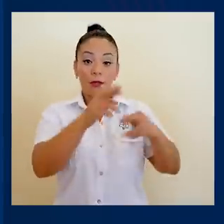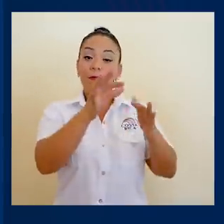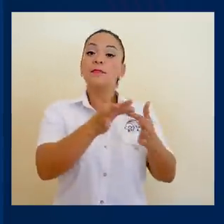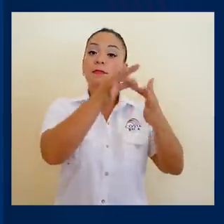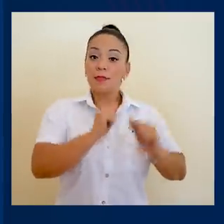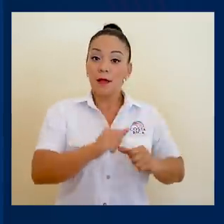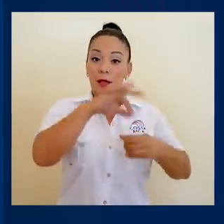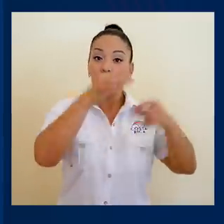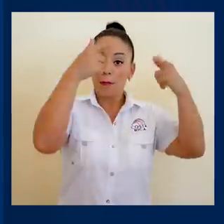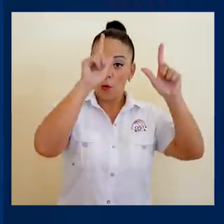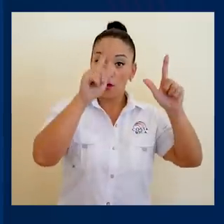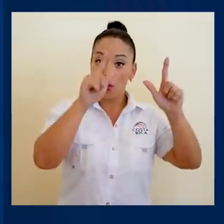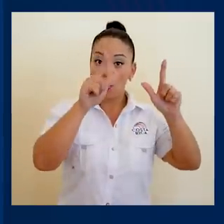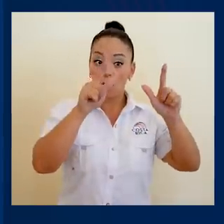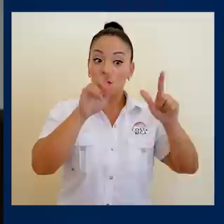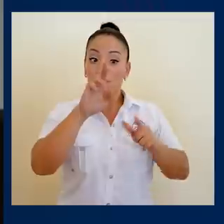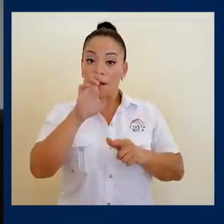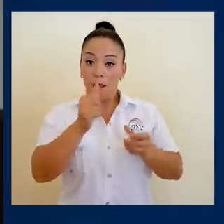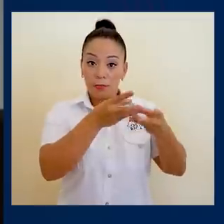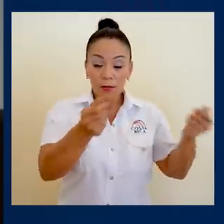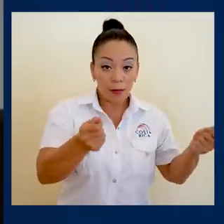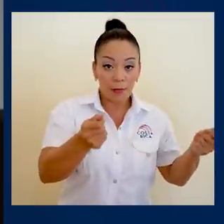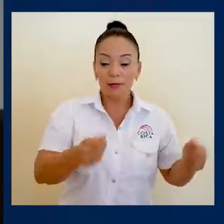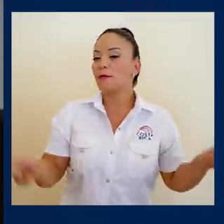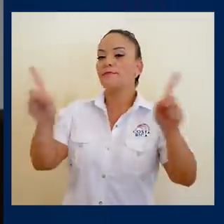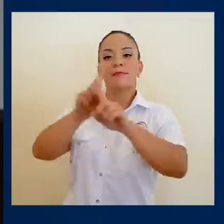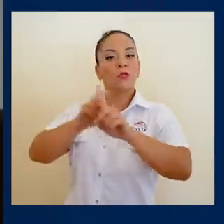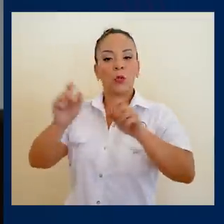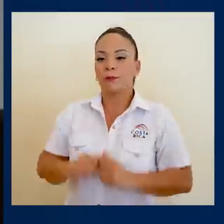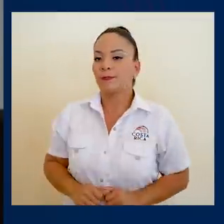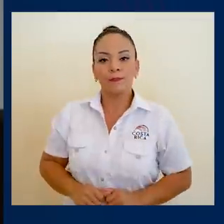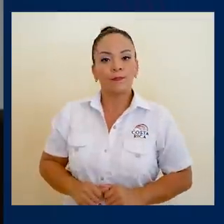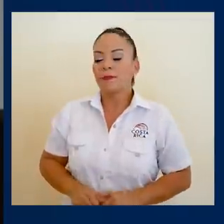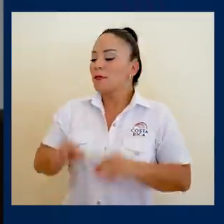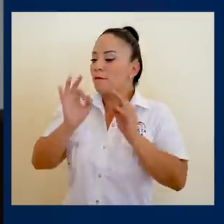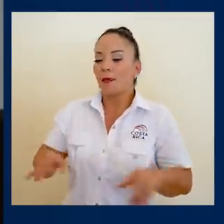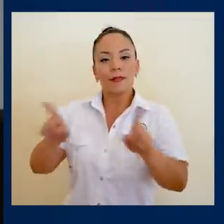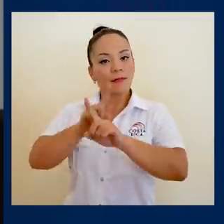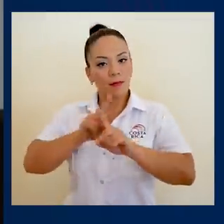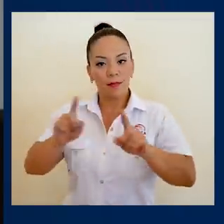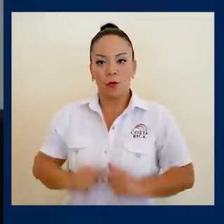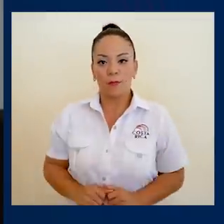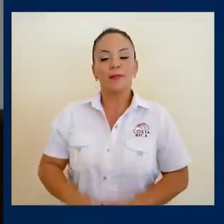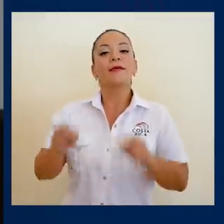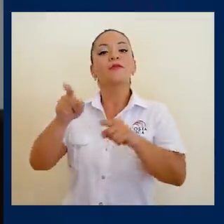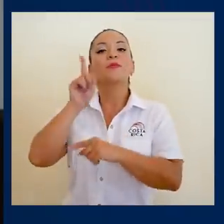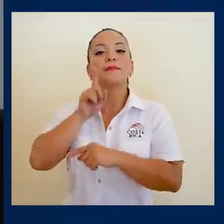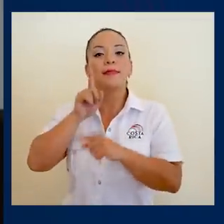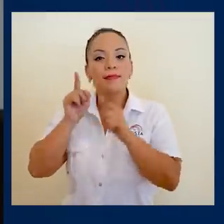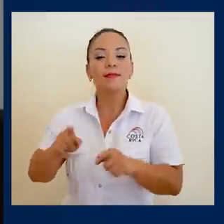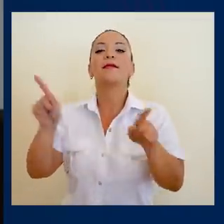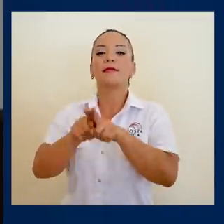especial agropecuario REA? No, definitivamente no. Eso es